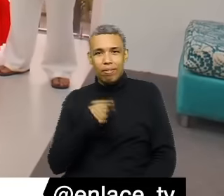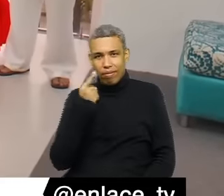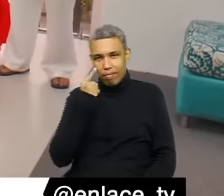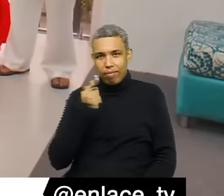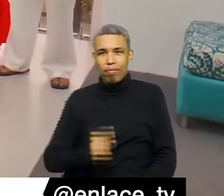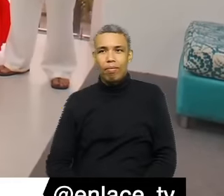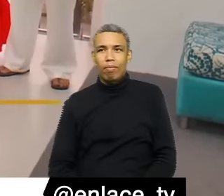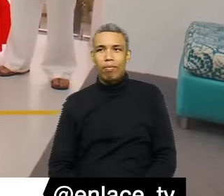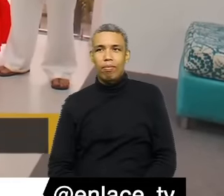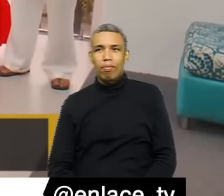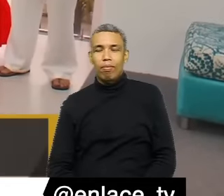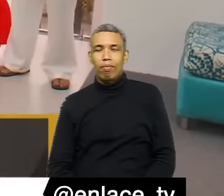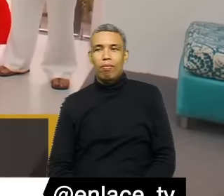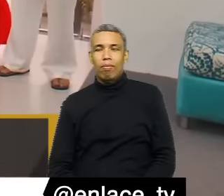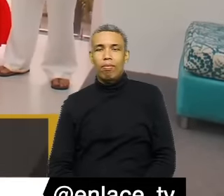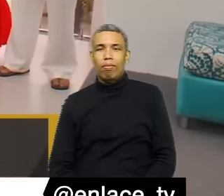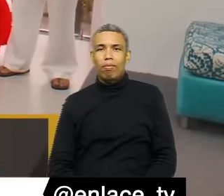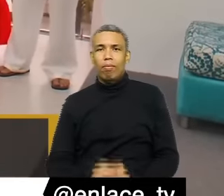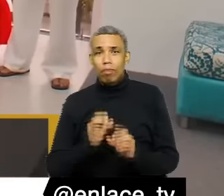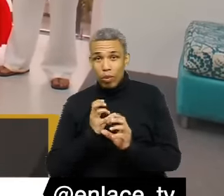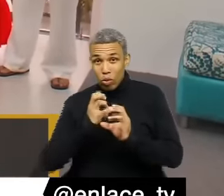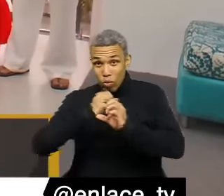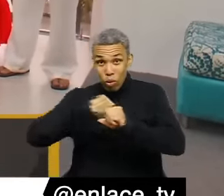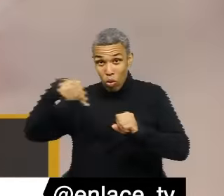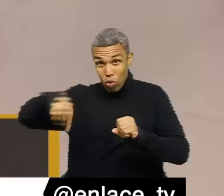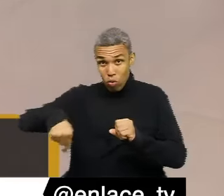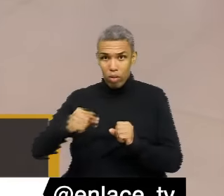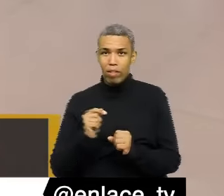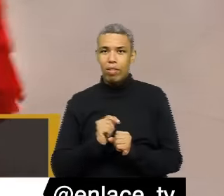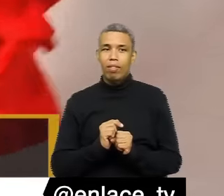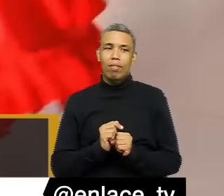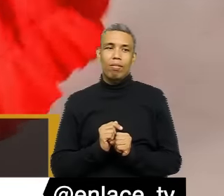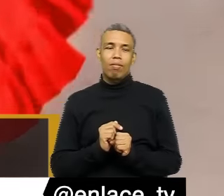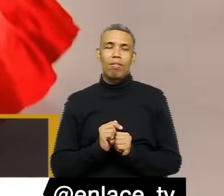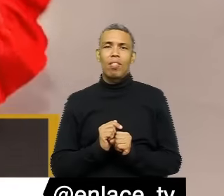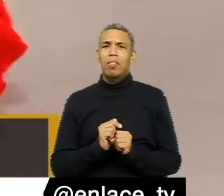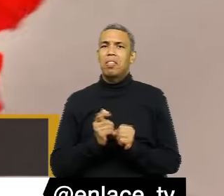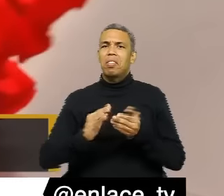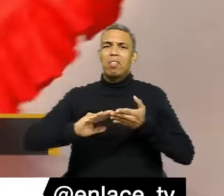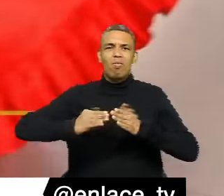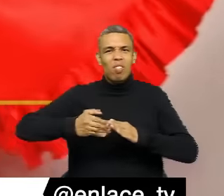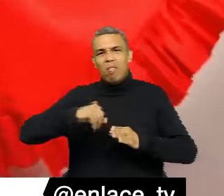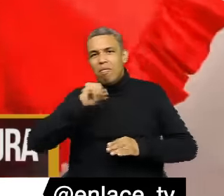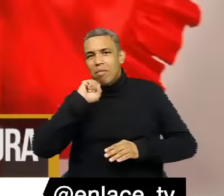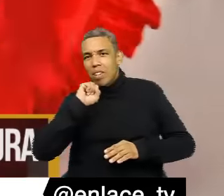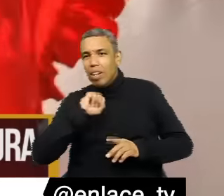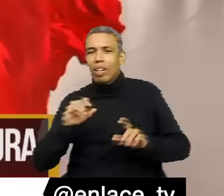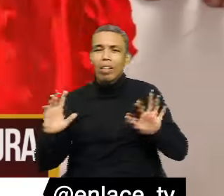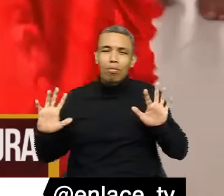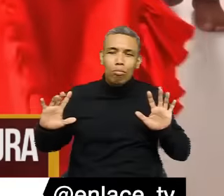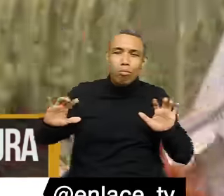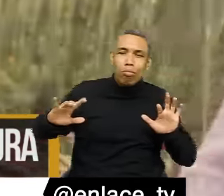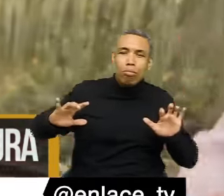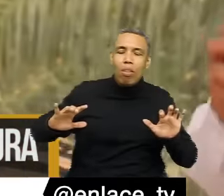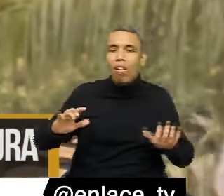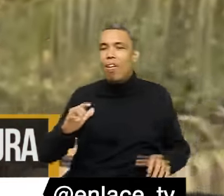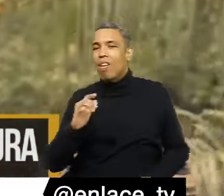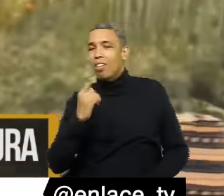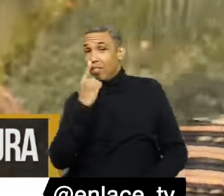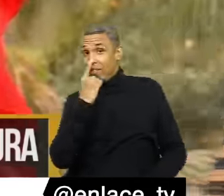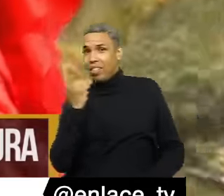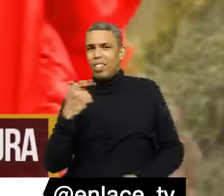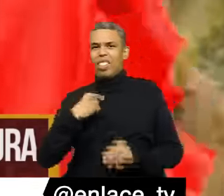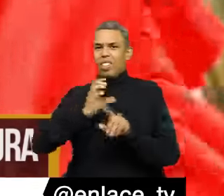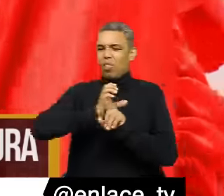¡Ay! Esta noche Barranca Bermeja moverá sus caderas al son de la pollera colorada, en un evento que fortalece nuestras raíces y folclor,